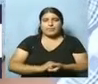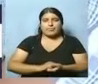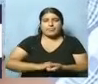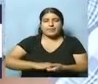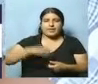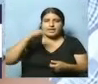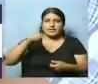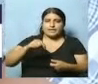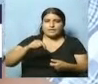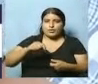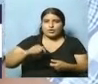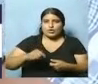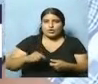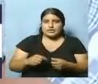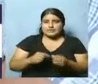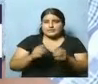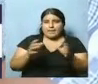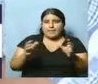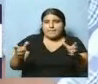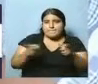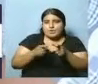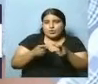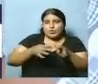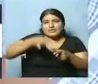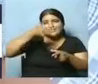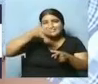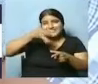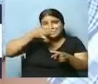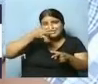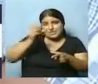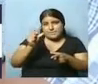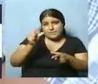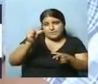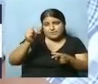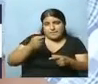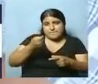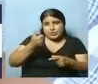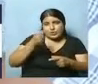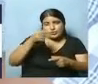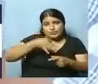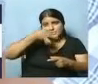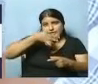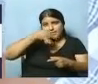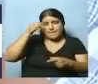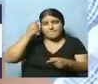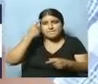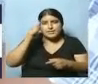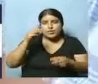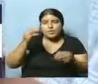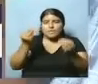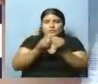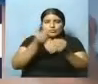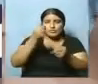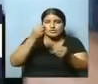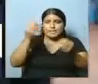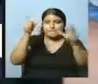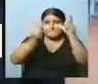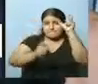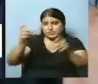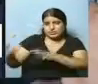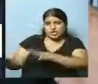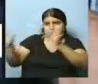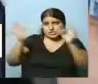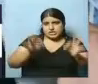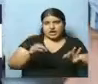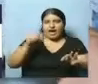manera reducida por la cantidad de test, es acá donde se concentra la mayor cantidad de atenciones. En estos